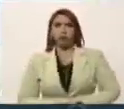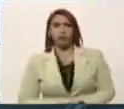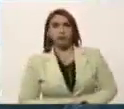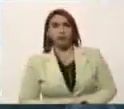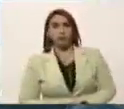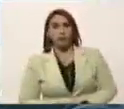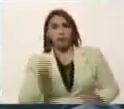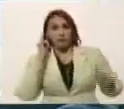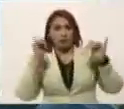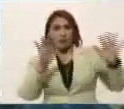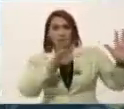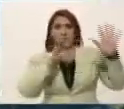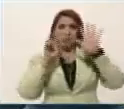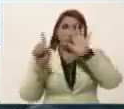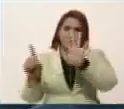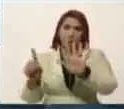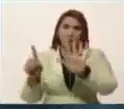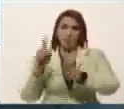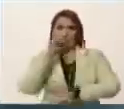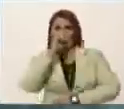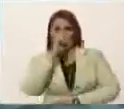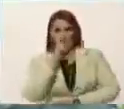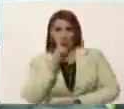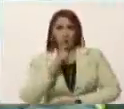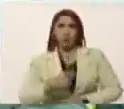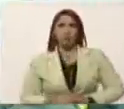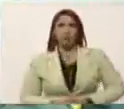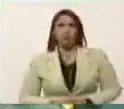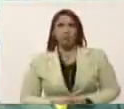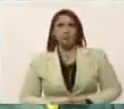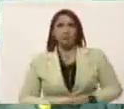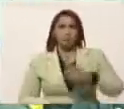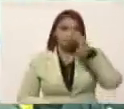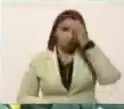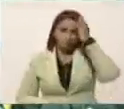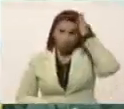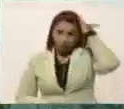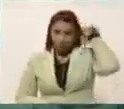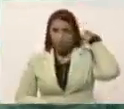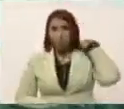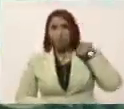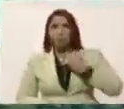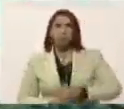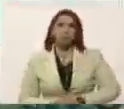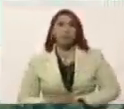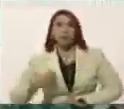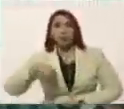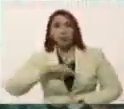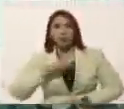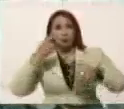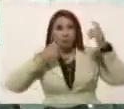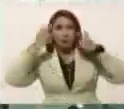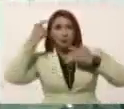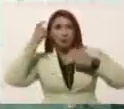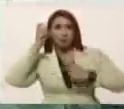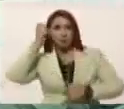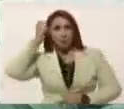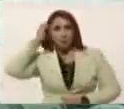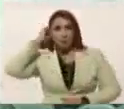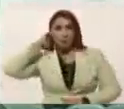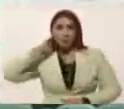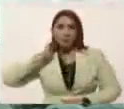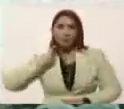conmemorando 16 años que nuestro comandante supremo Hugo Chávez